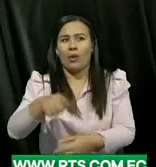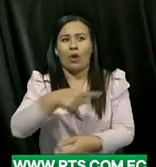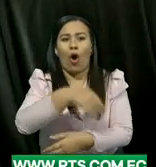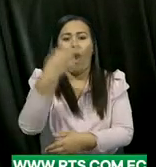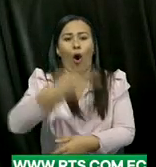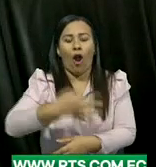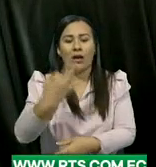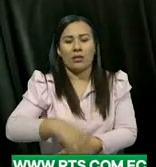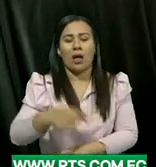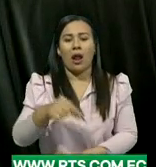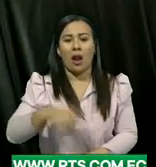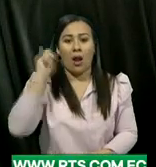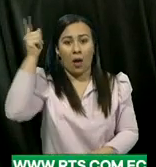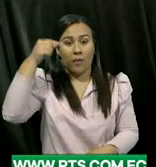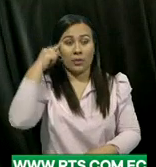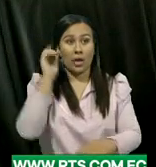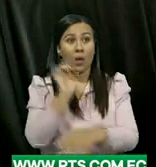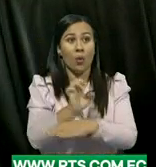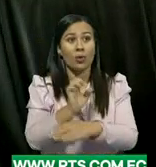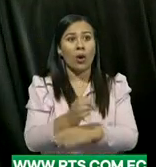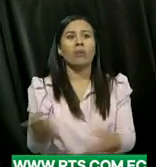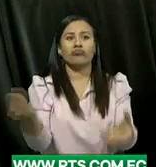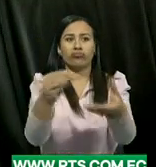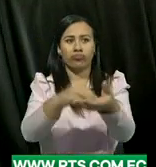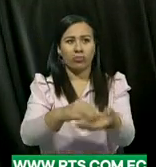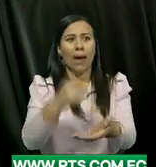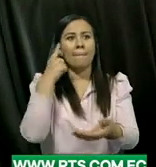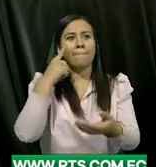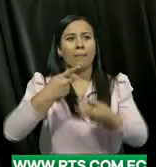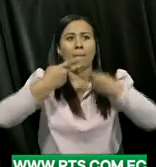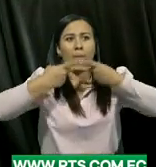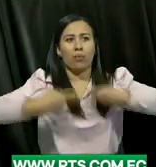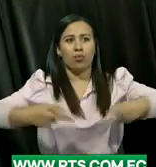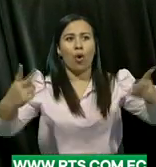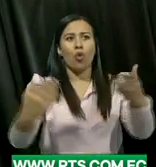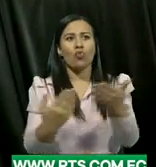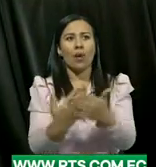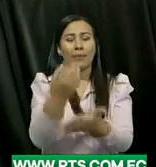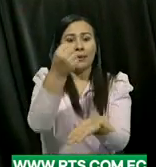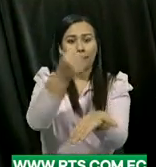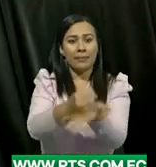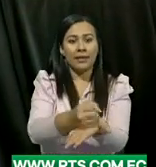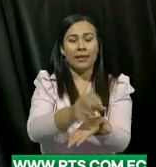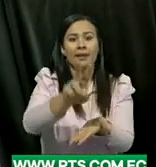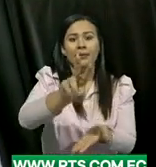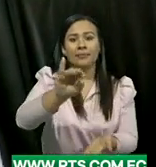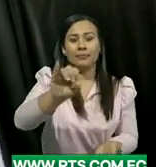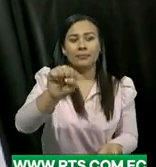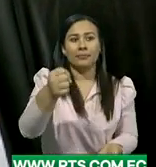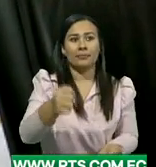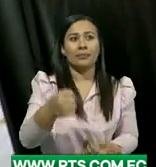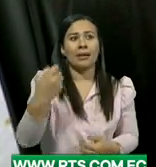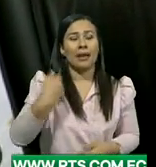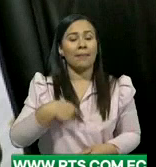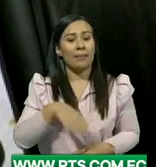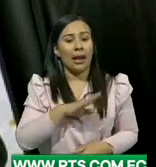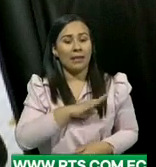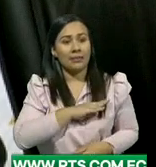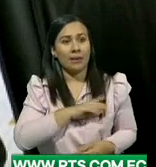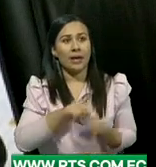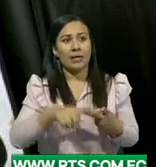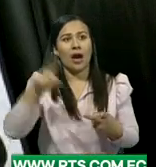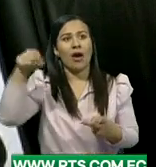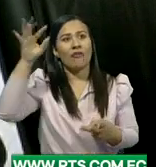nacional cumple con un requisito más para la exención de la visa Schengen, tan necesaria para nuestros